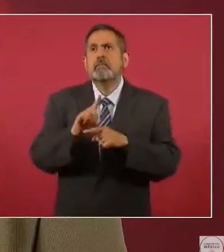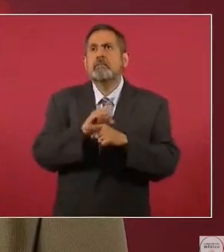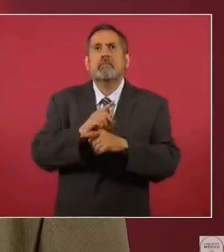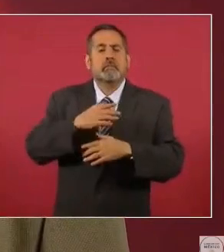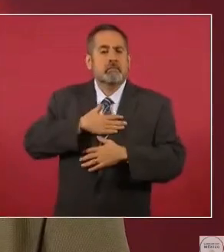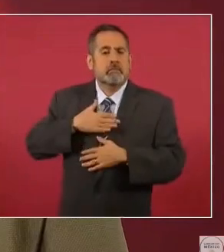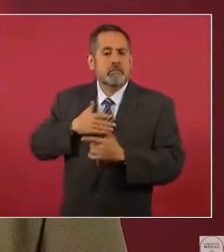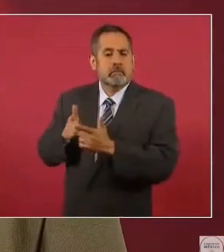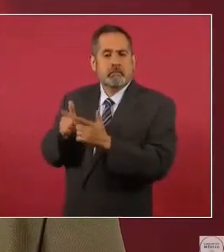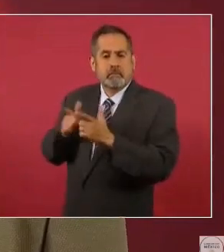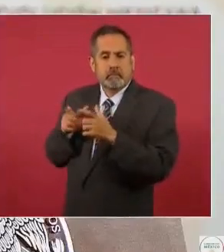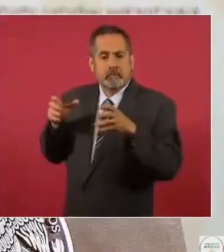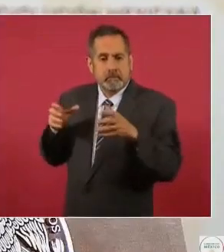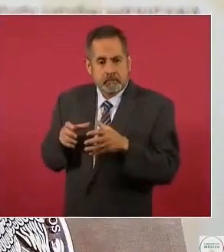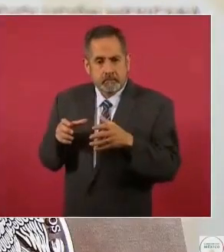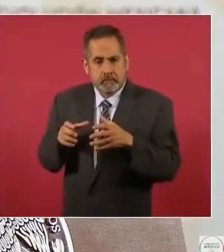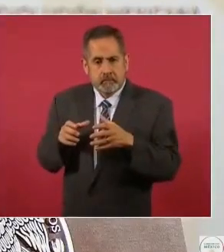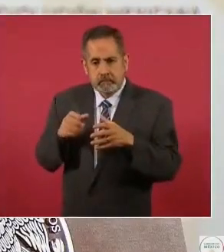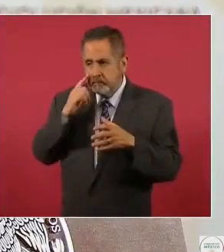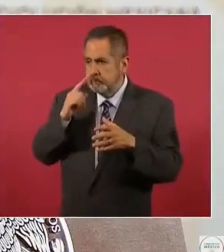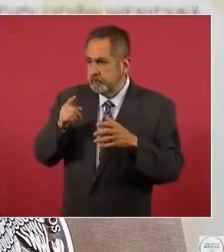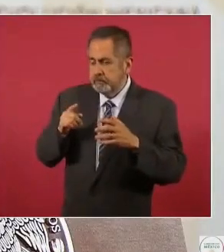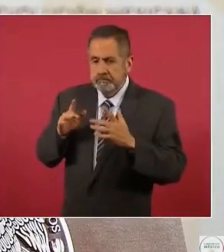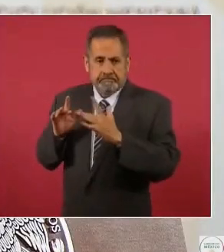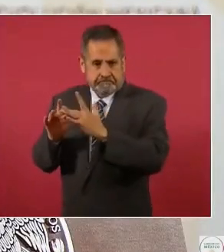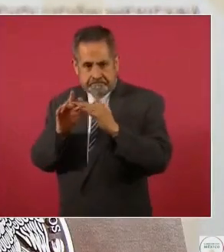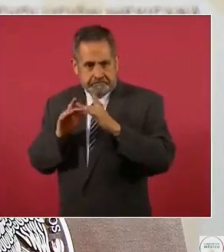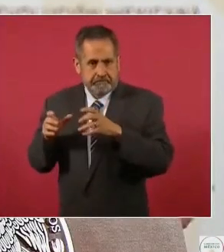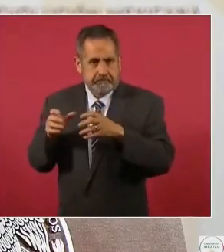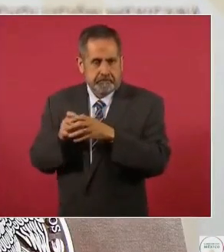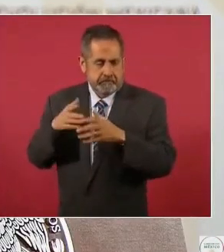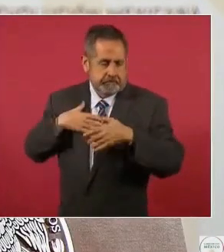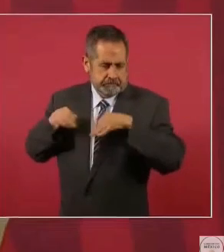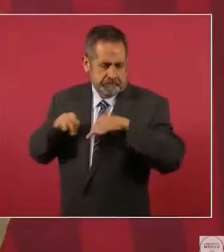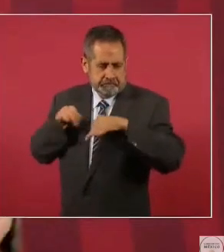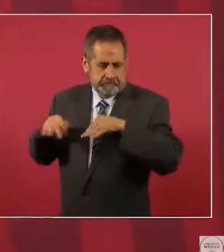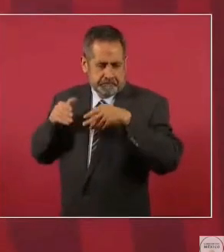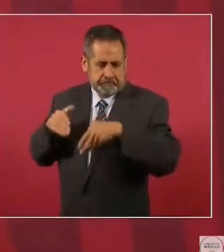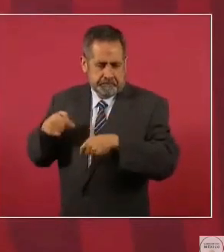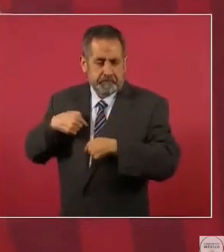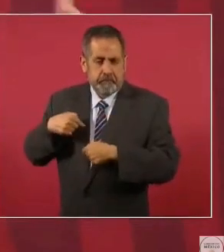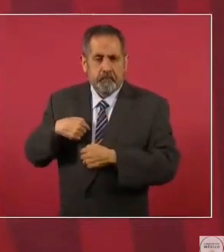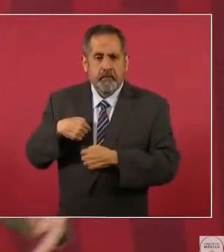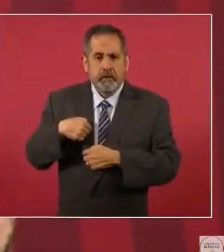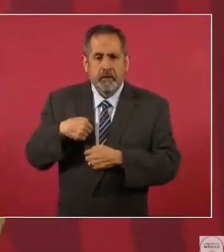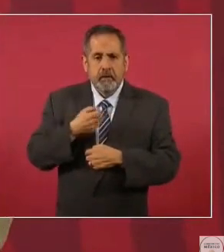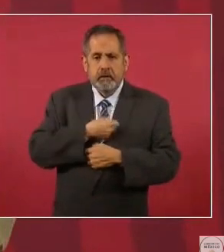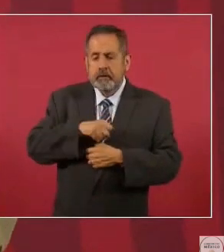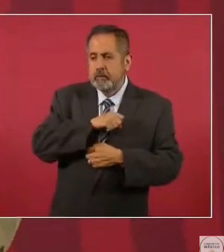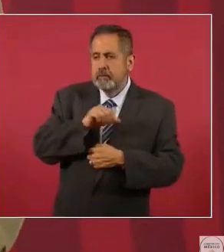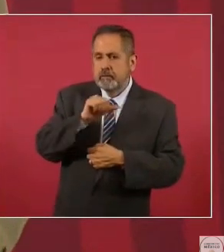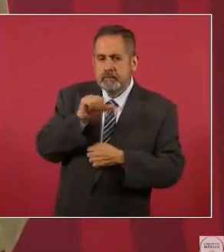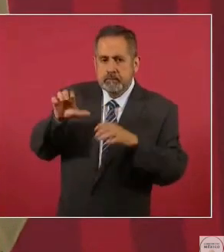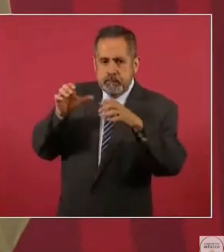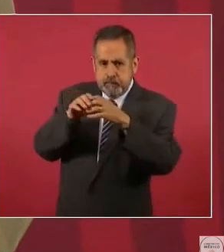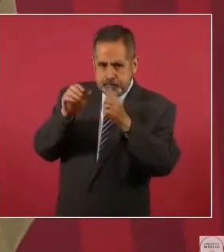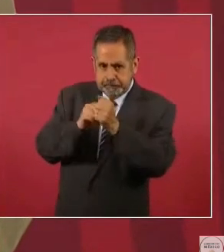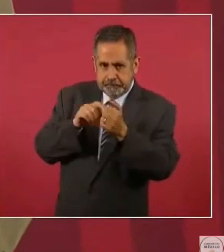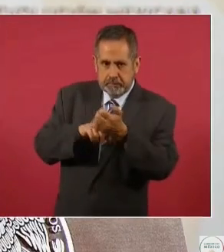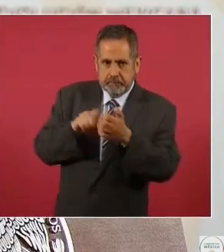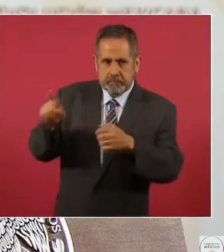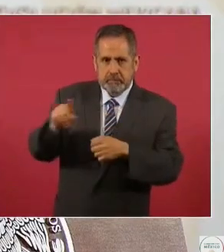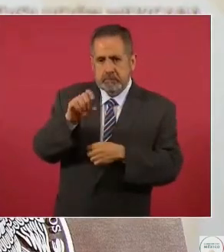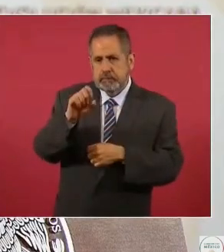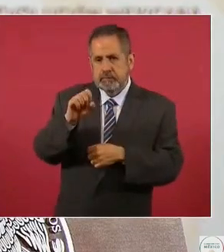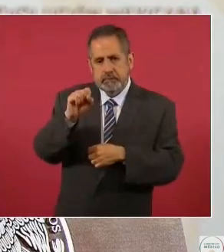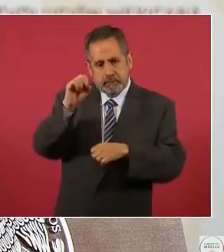grupo de acción intersectorial donde estamos trabajando no solamente desde salud, sino también con la Secretaría de Agricultura,